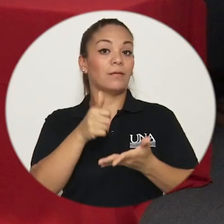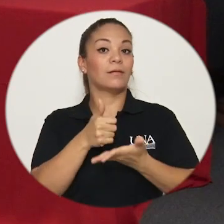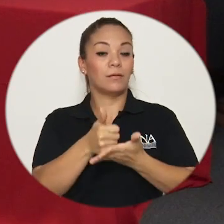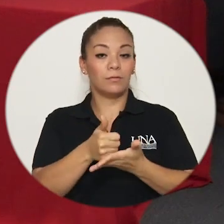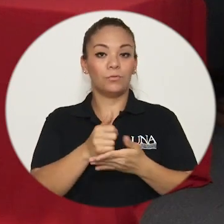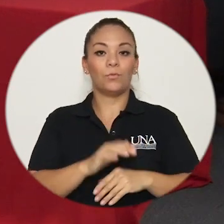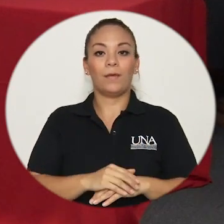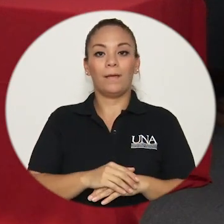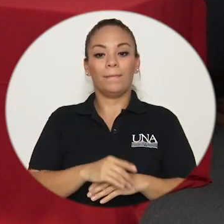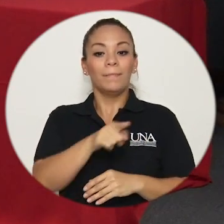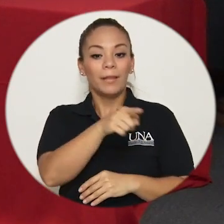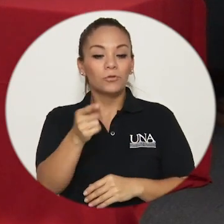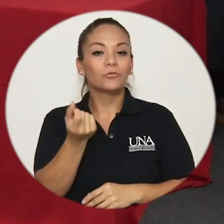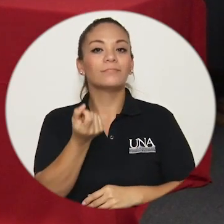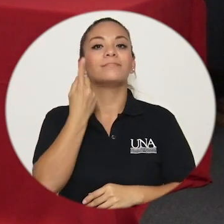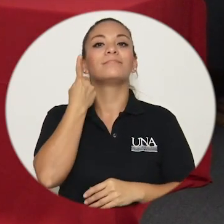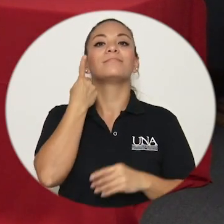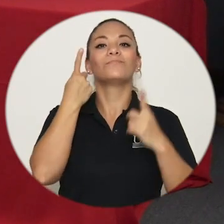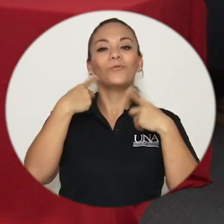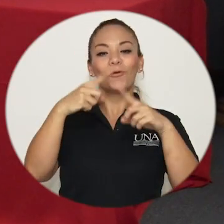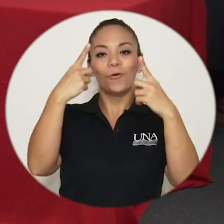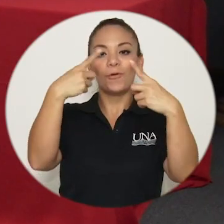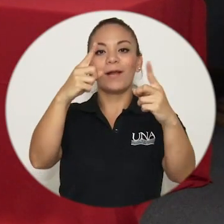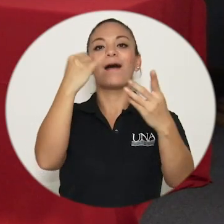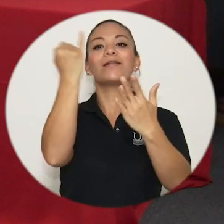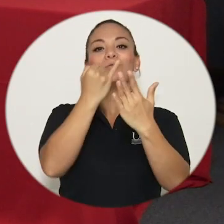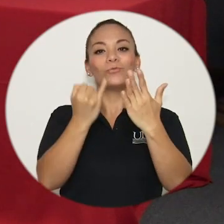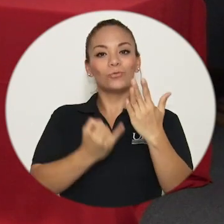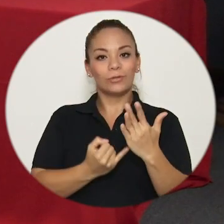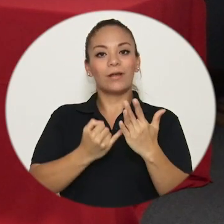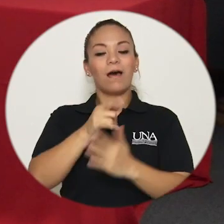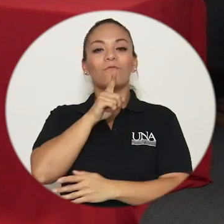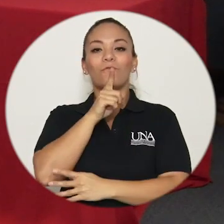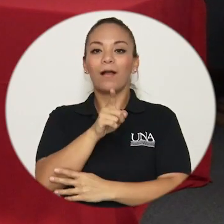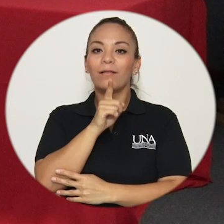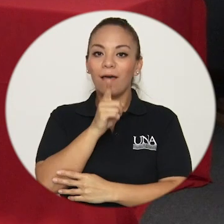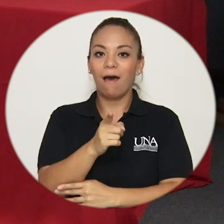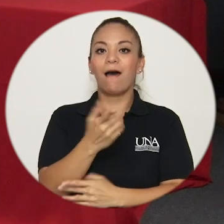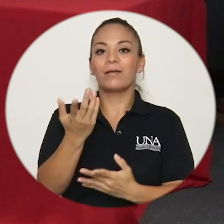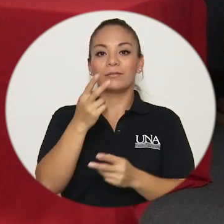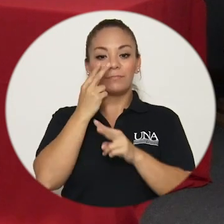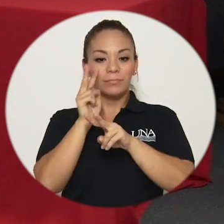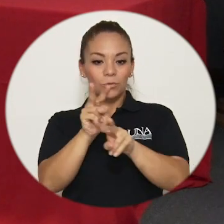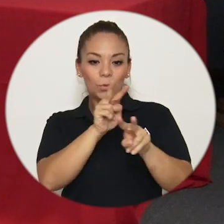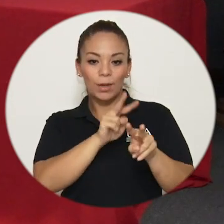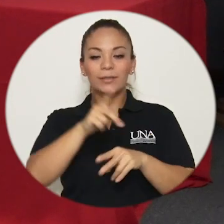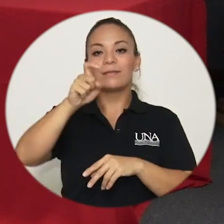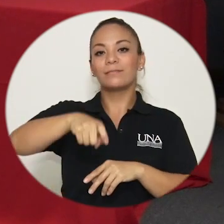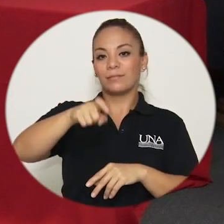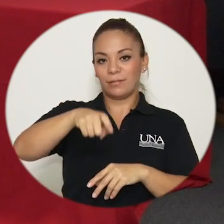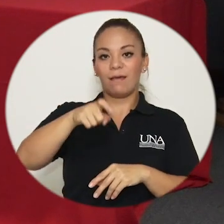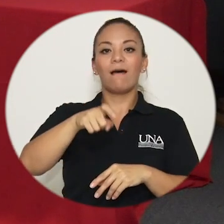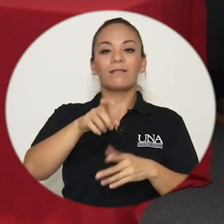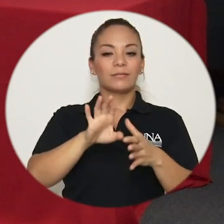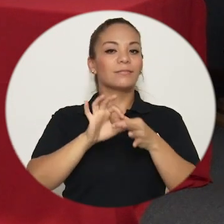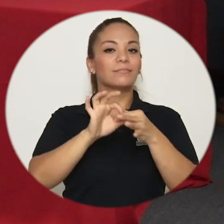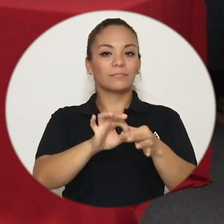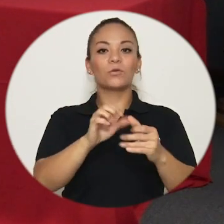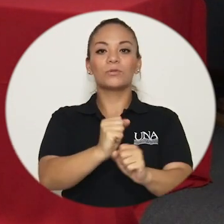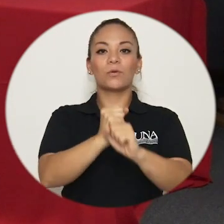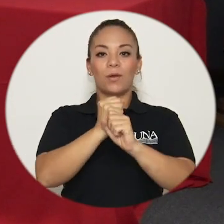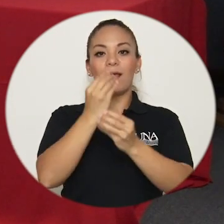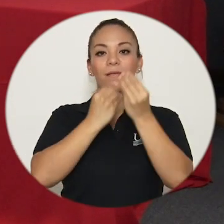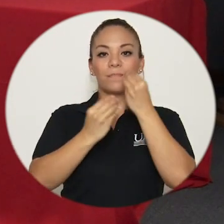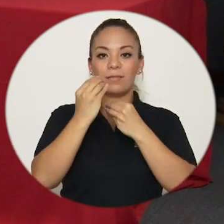casualmente, comprender y lograr ilustrar esas realidades donde se visualizan necesidades que tengan que ver